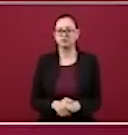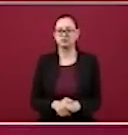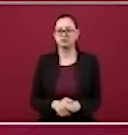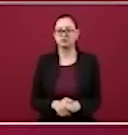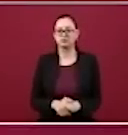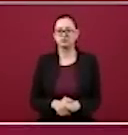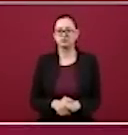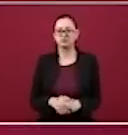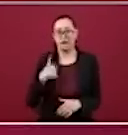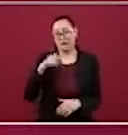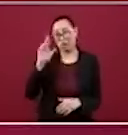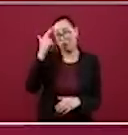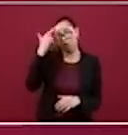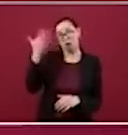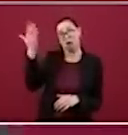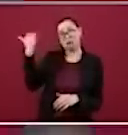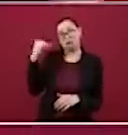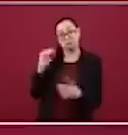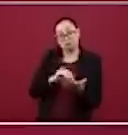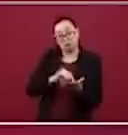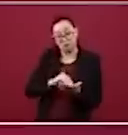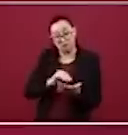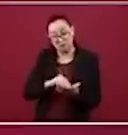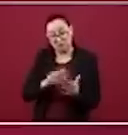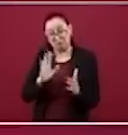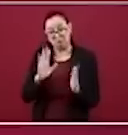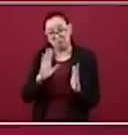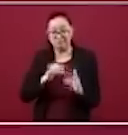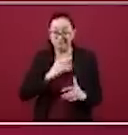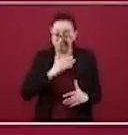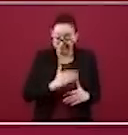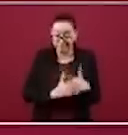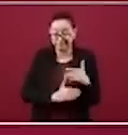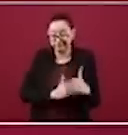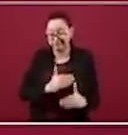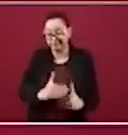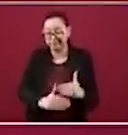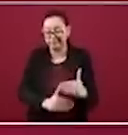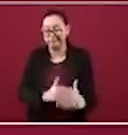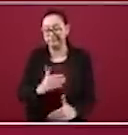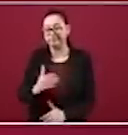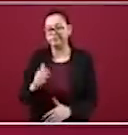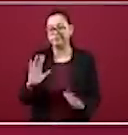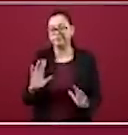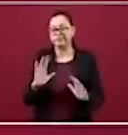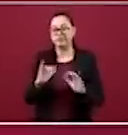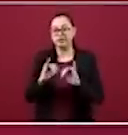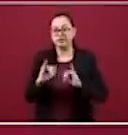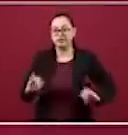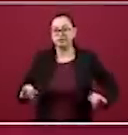había o hay, que todo esto es un proceso, algo que se llamaba el Instituto